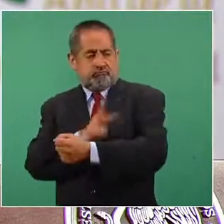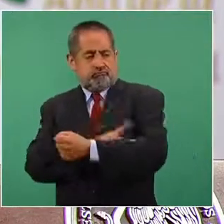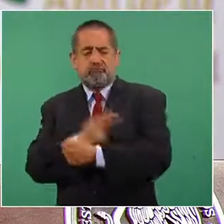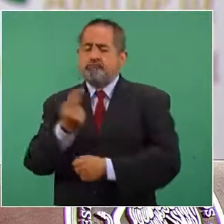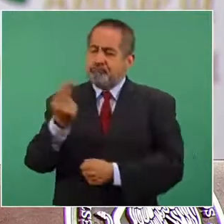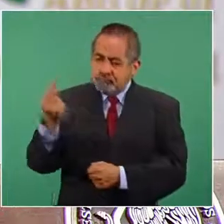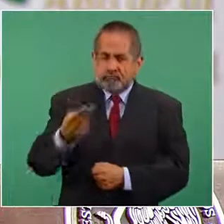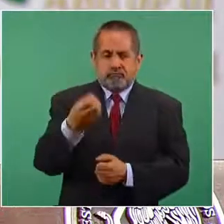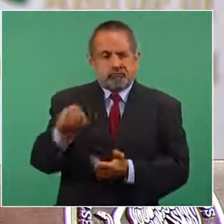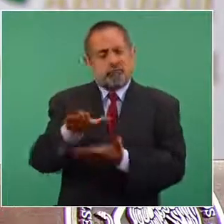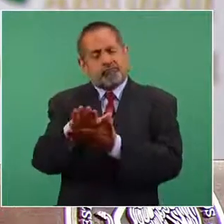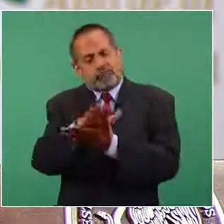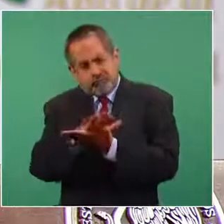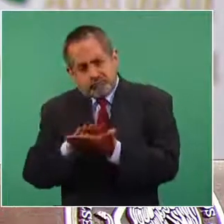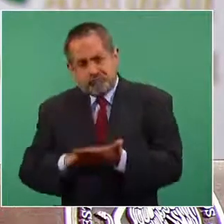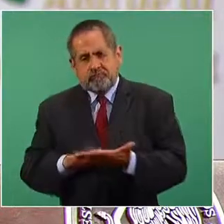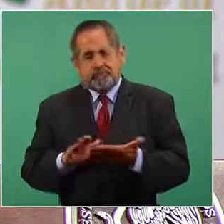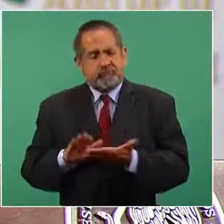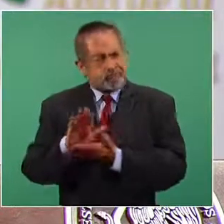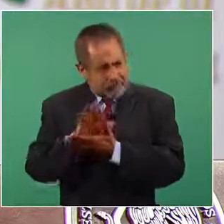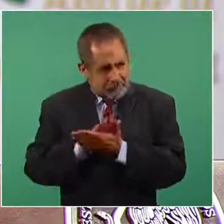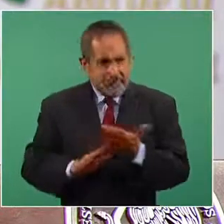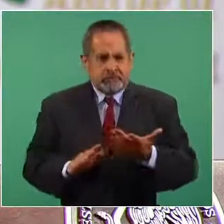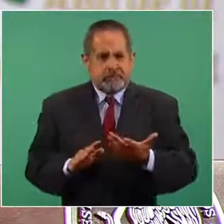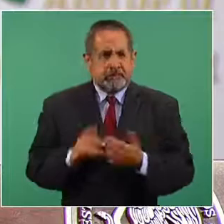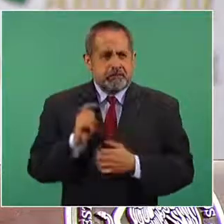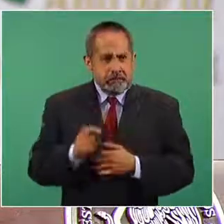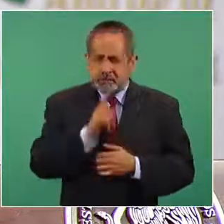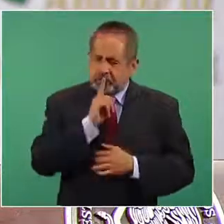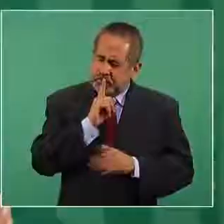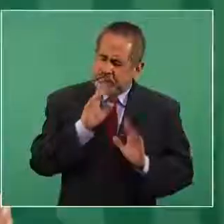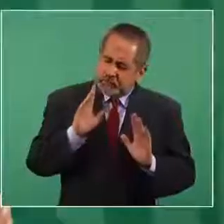Y cuando se lucha por una causa justa,